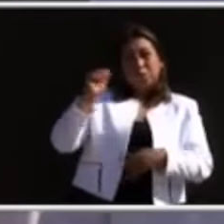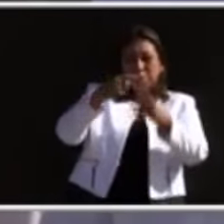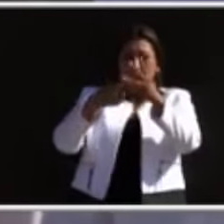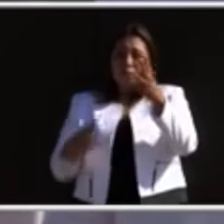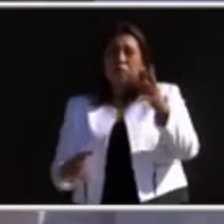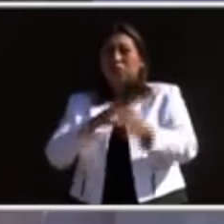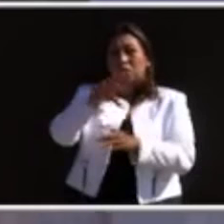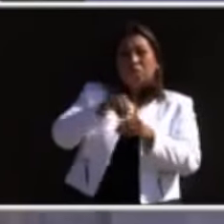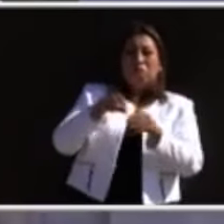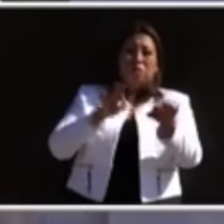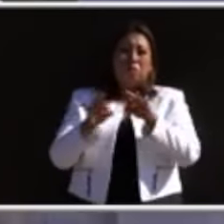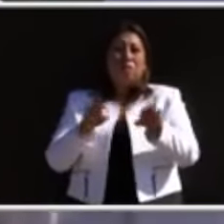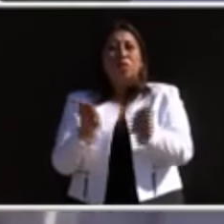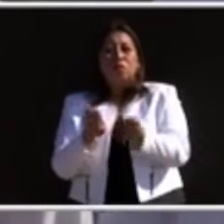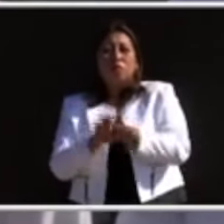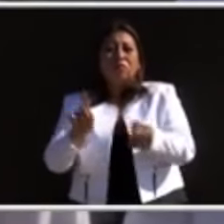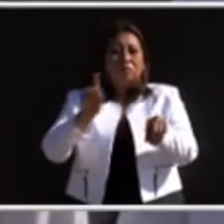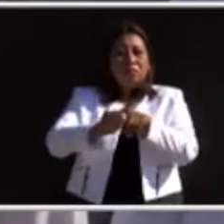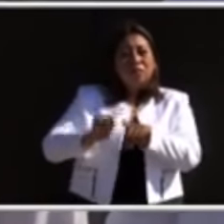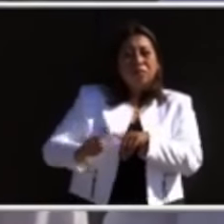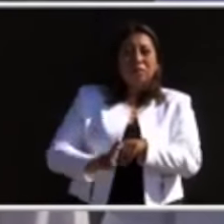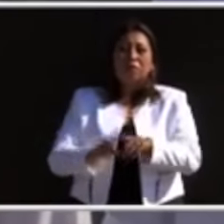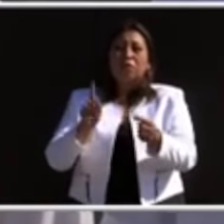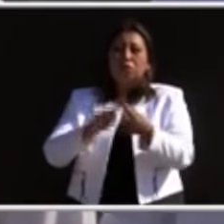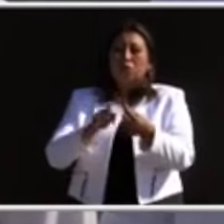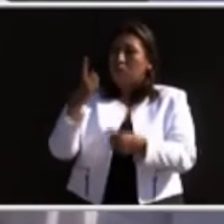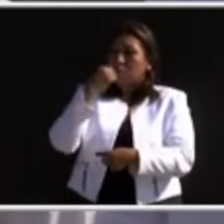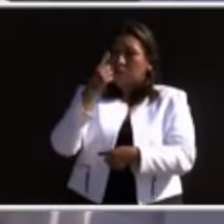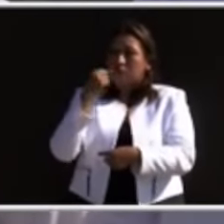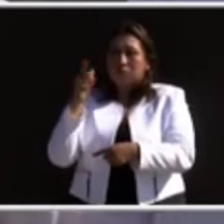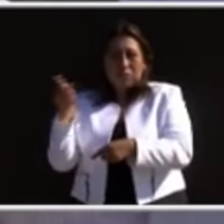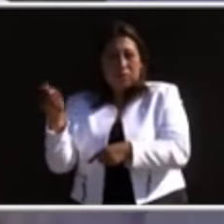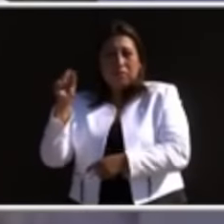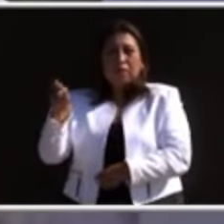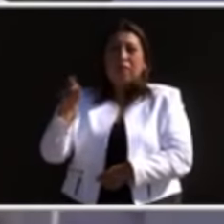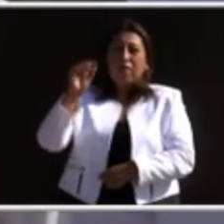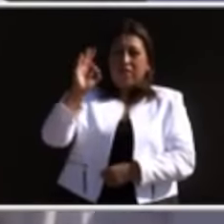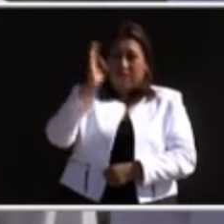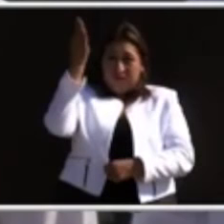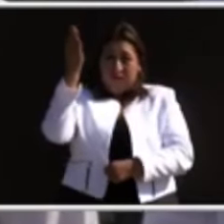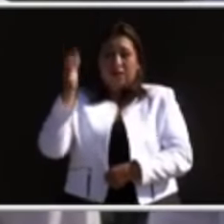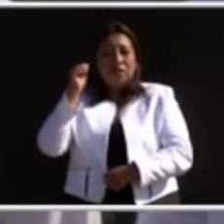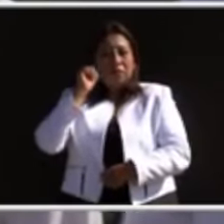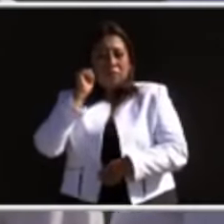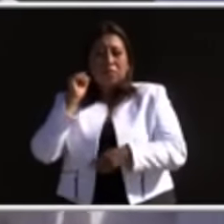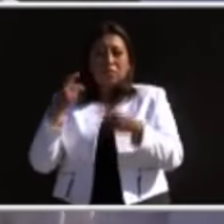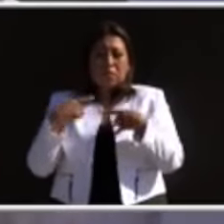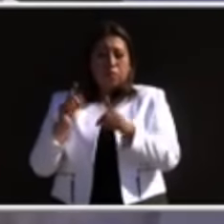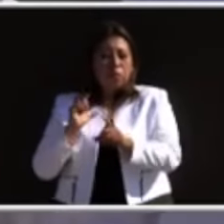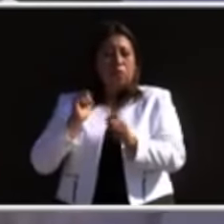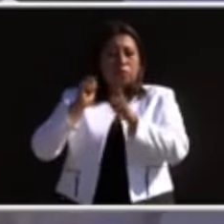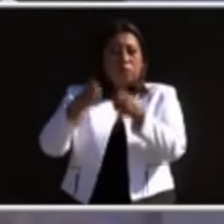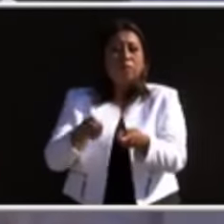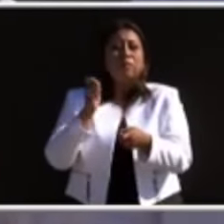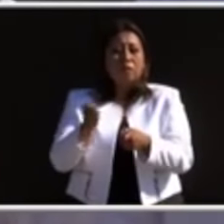y Participación Ciudadana de la Secretaría de Seguridad Pública Federal, comisionado de Prevención y